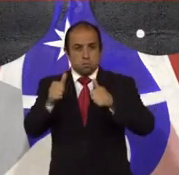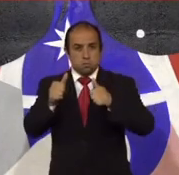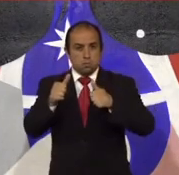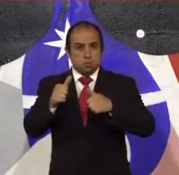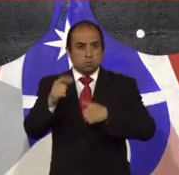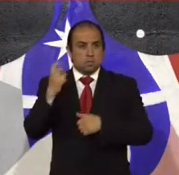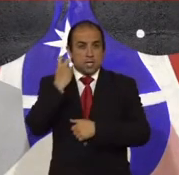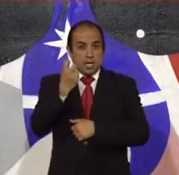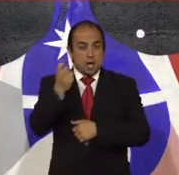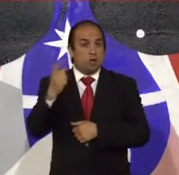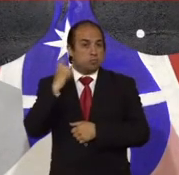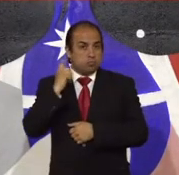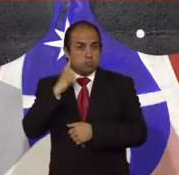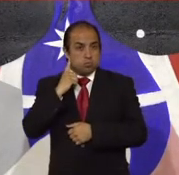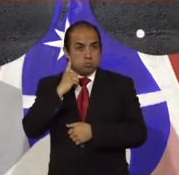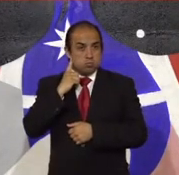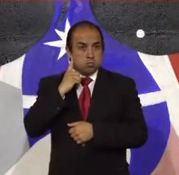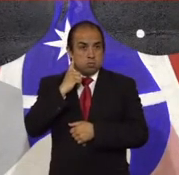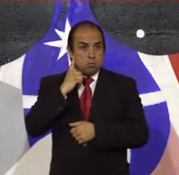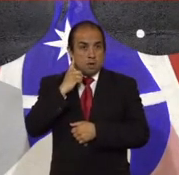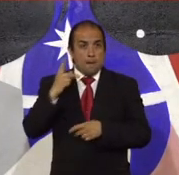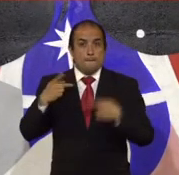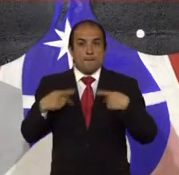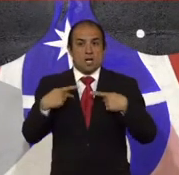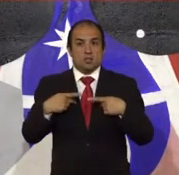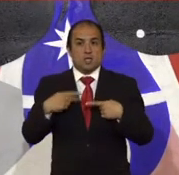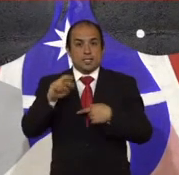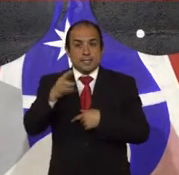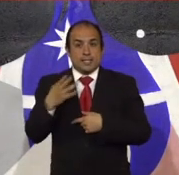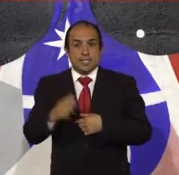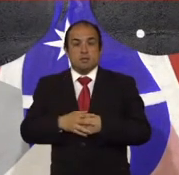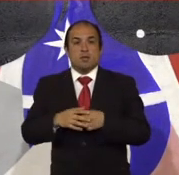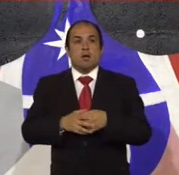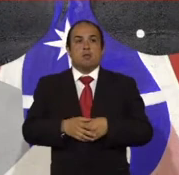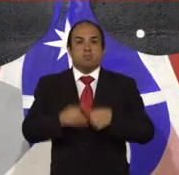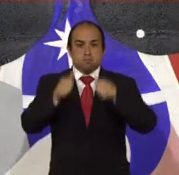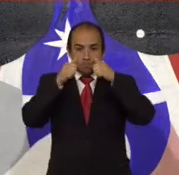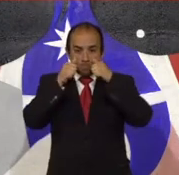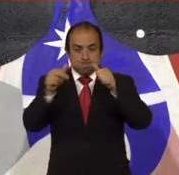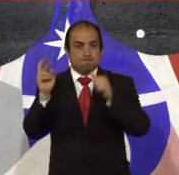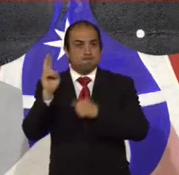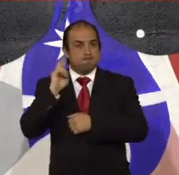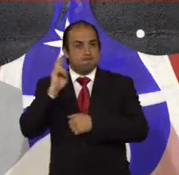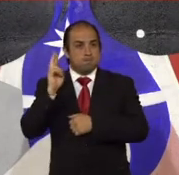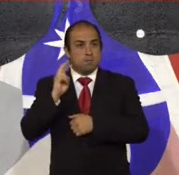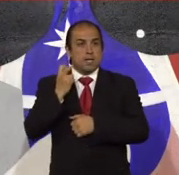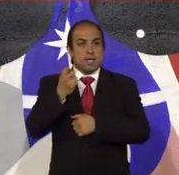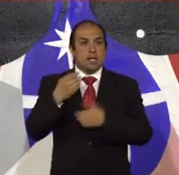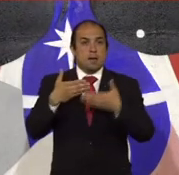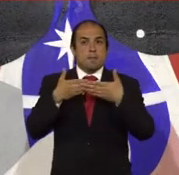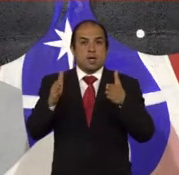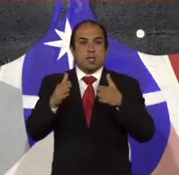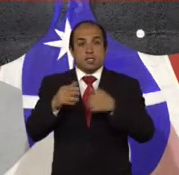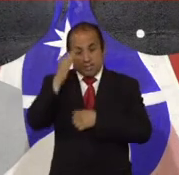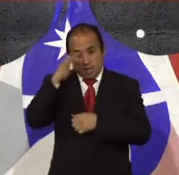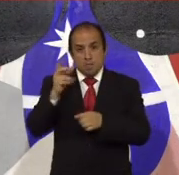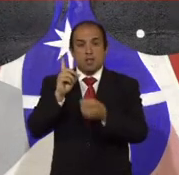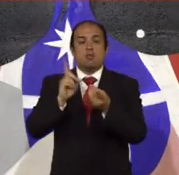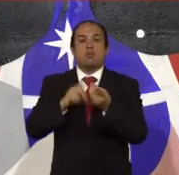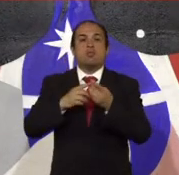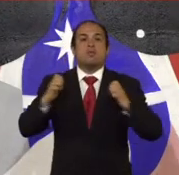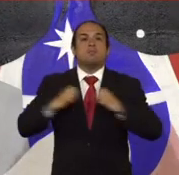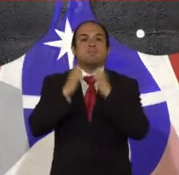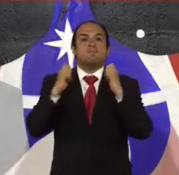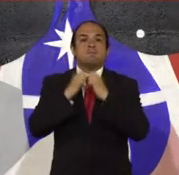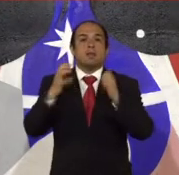¿No? ¿Es eso lo que van a escuchar? El despachador recibe una alerta, es esa ventana que acaba de abrir, ¿no? Ya sabe dónde está la emergencia